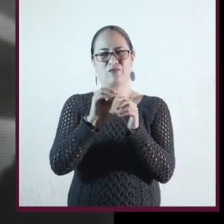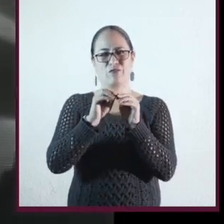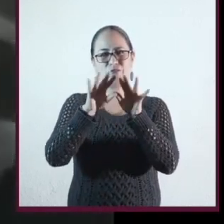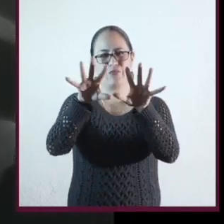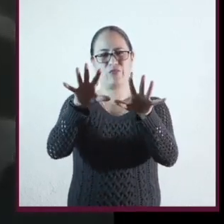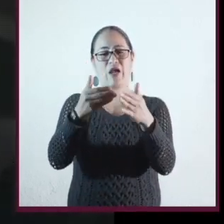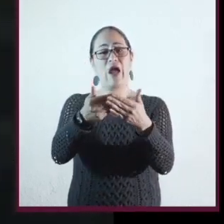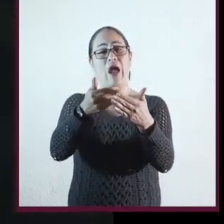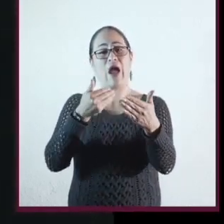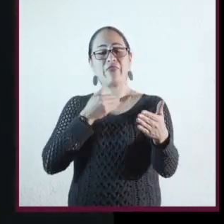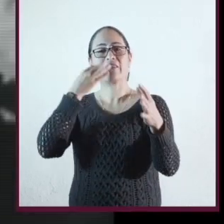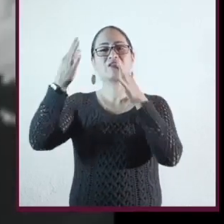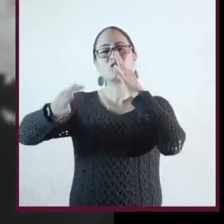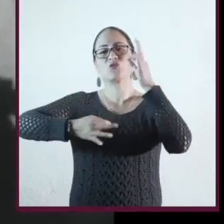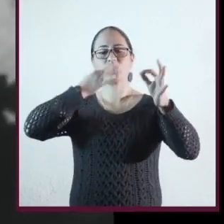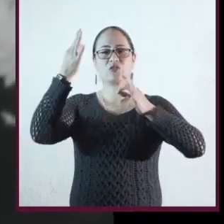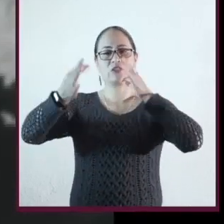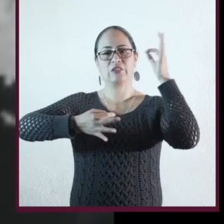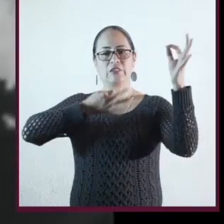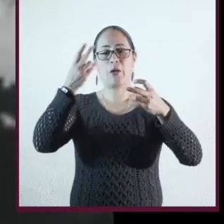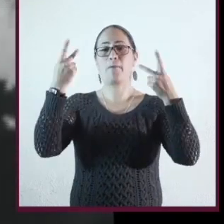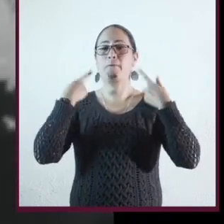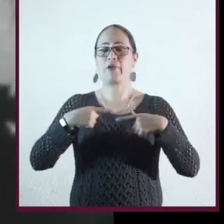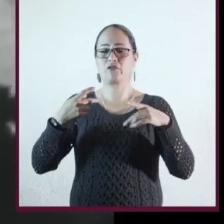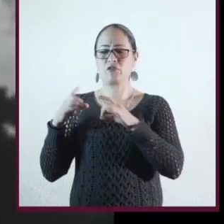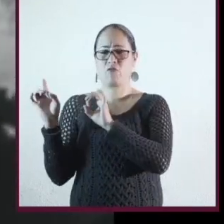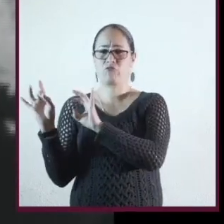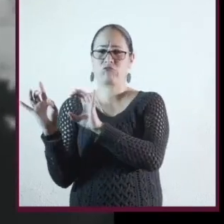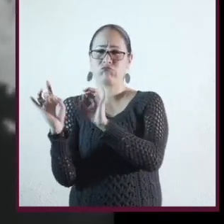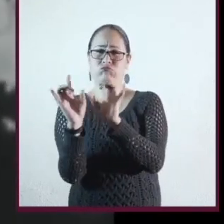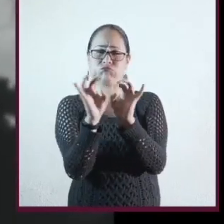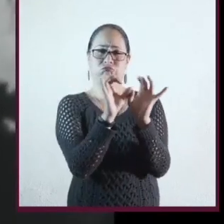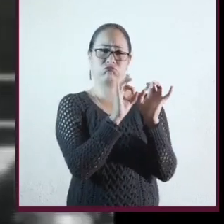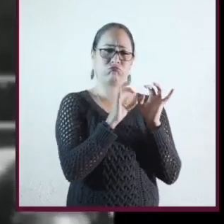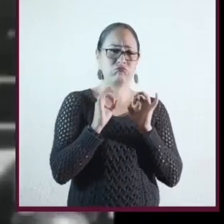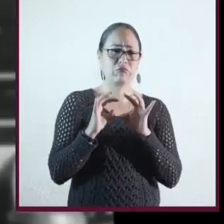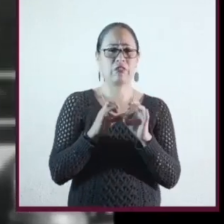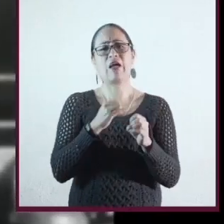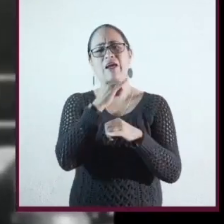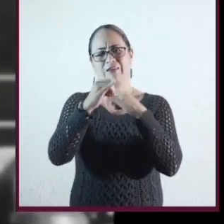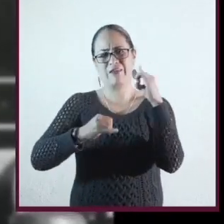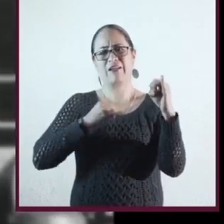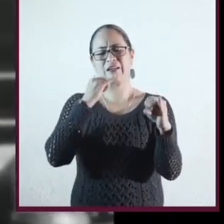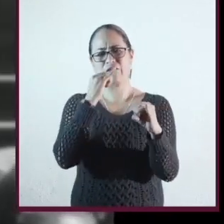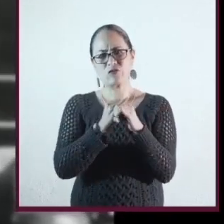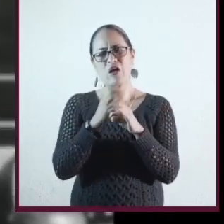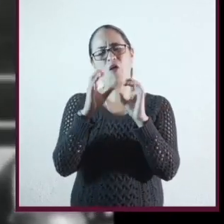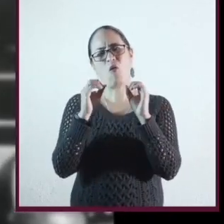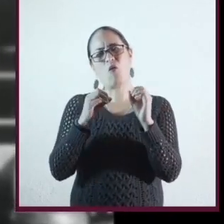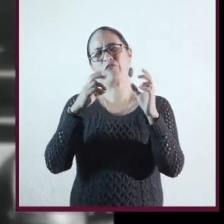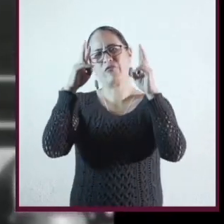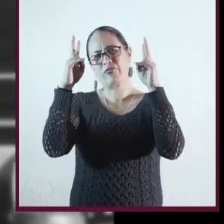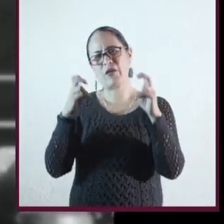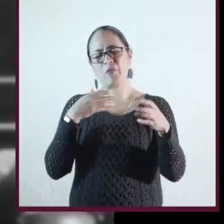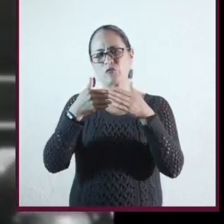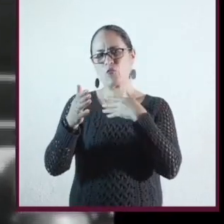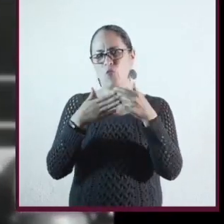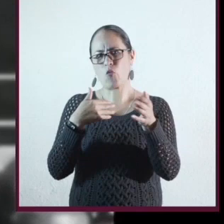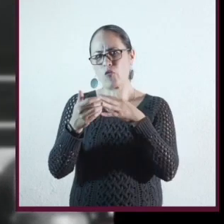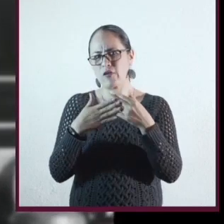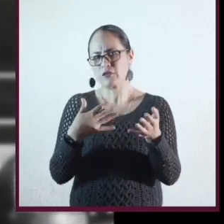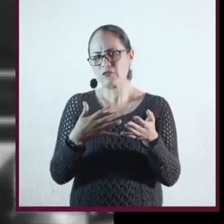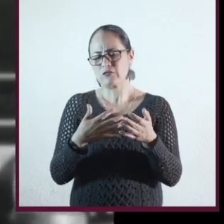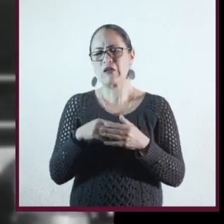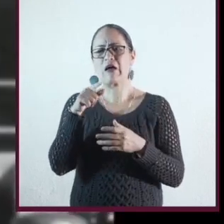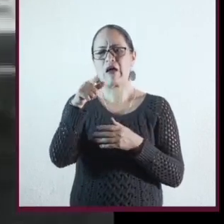noticiero que informaba a la gente los últimos acontecimientos internacionales y temas de actualidad. Tenía la ventaja de tener